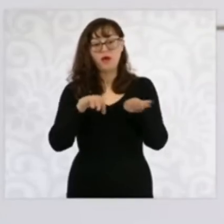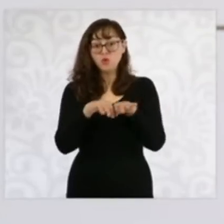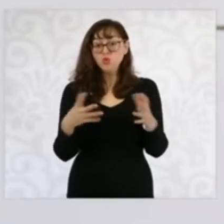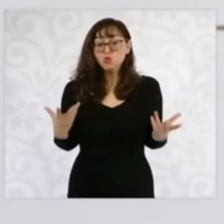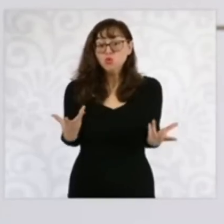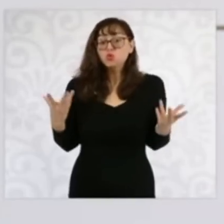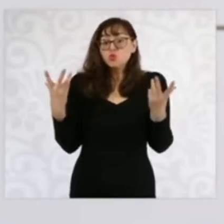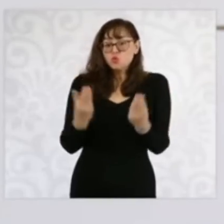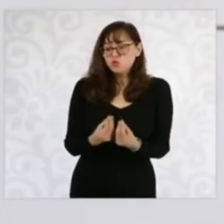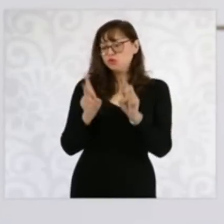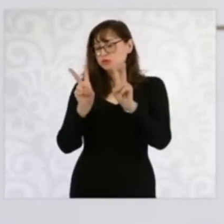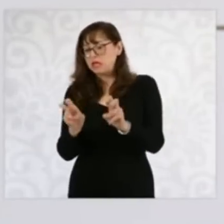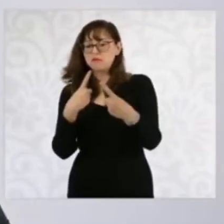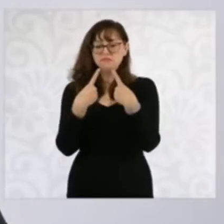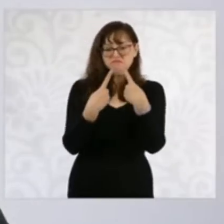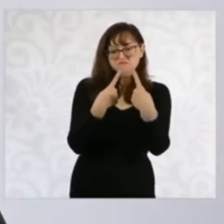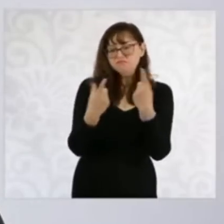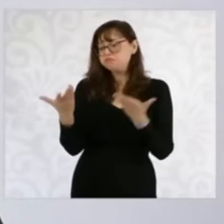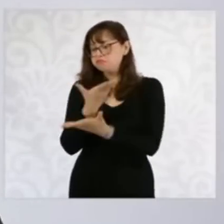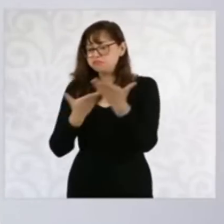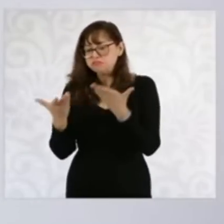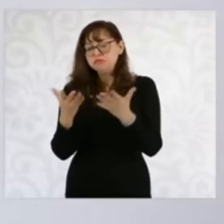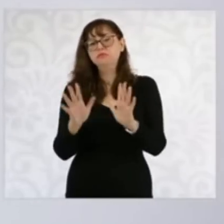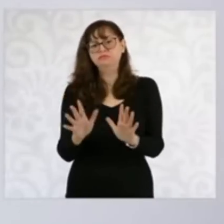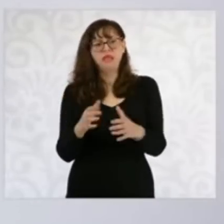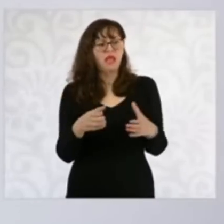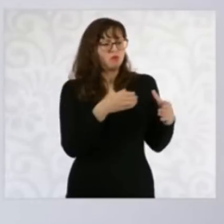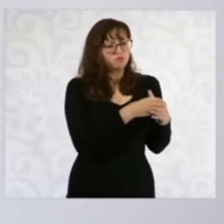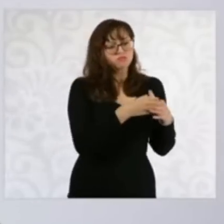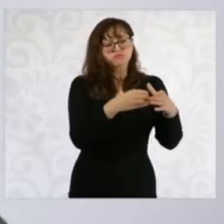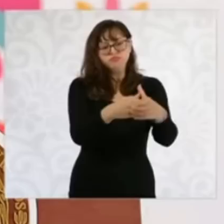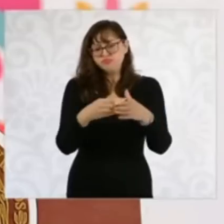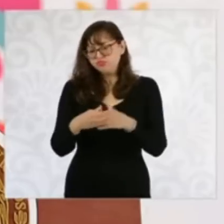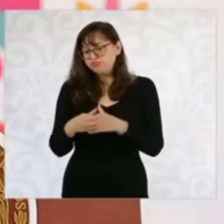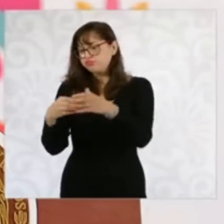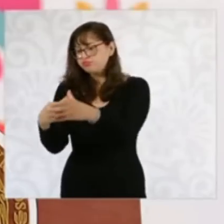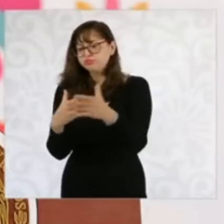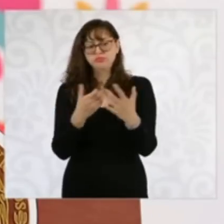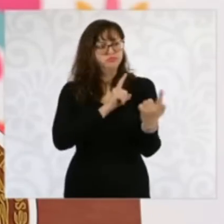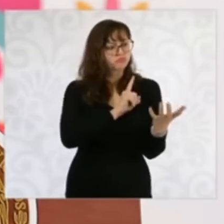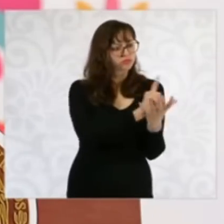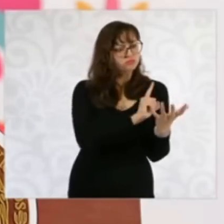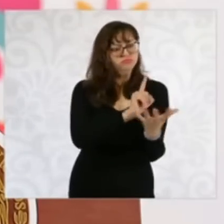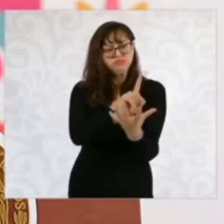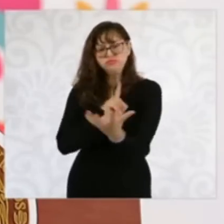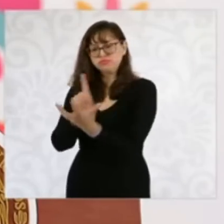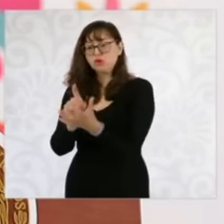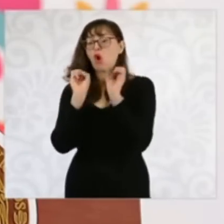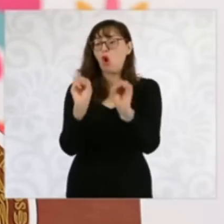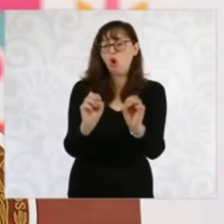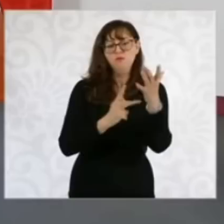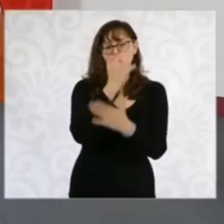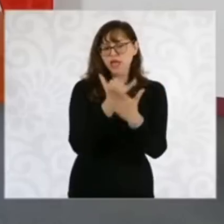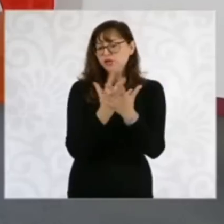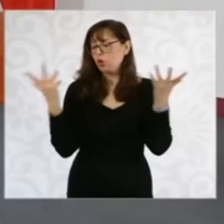los distintos temas. En algunos casos nos reunimos por gabinetes y si no, por los proyectos prioritarios. Y todos trabajan muy